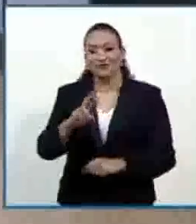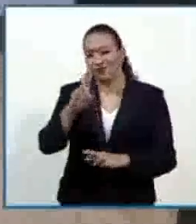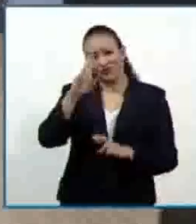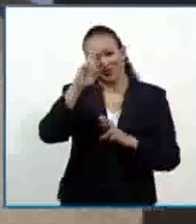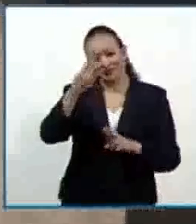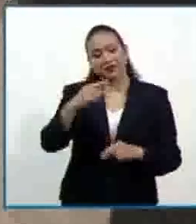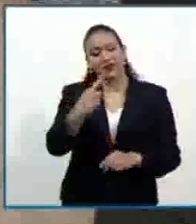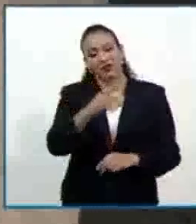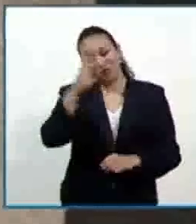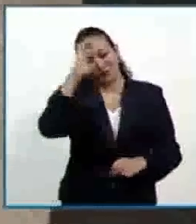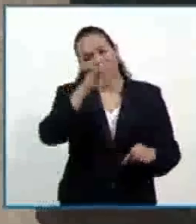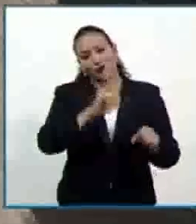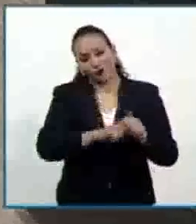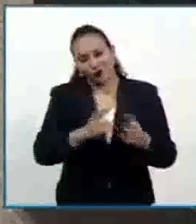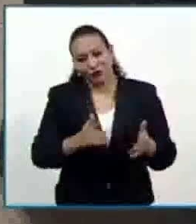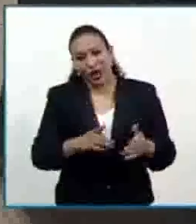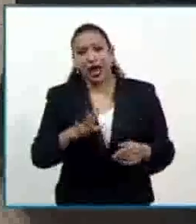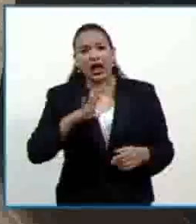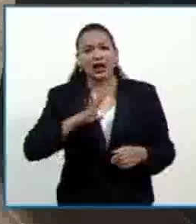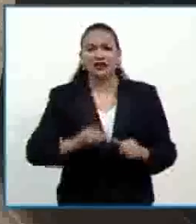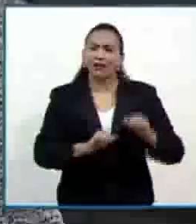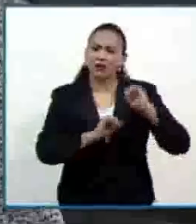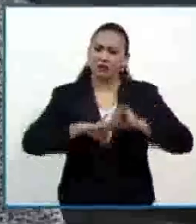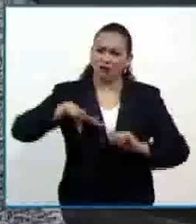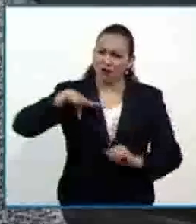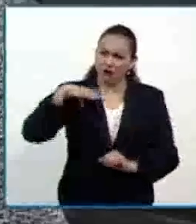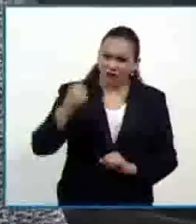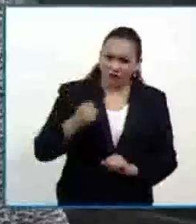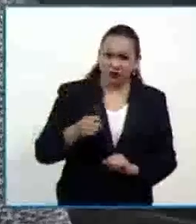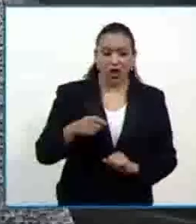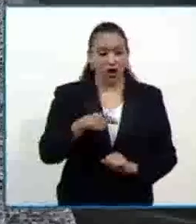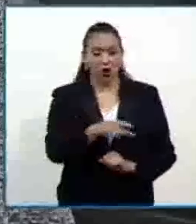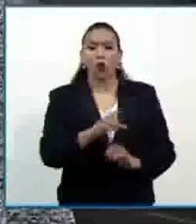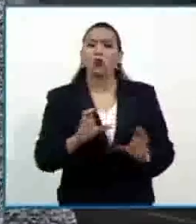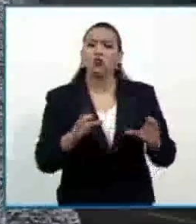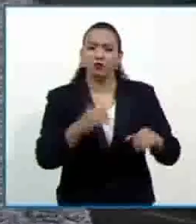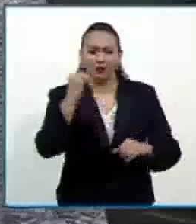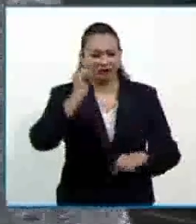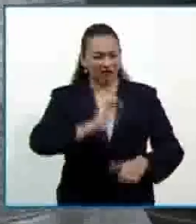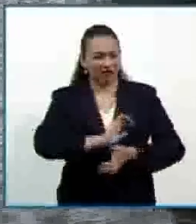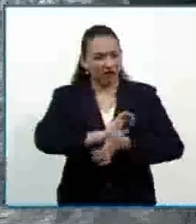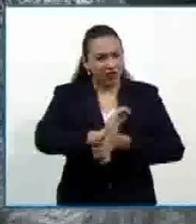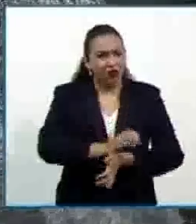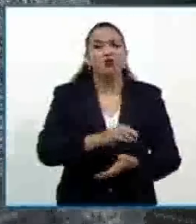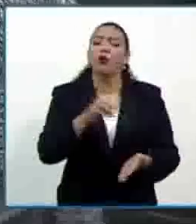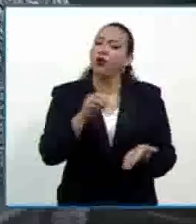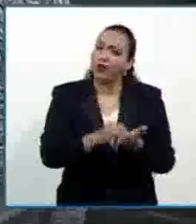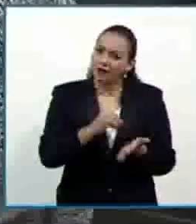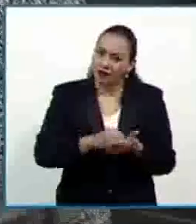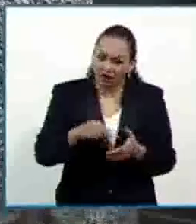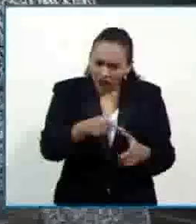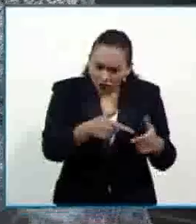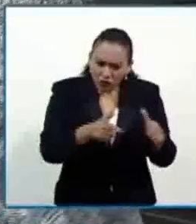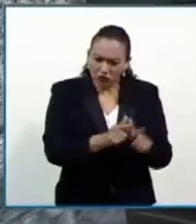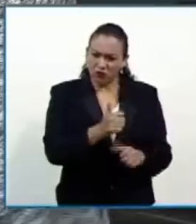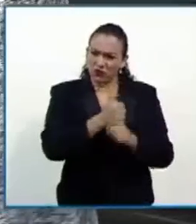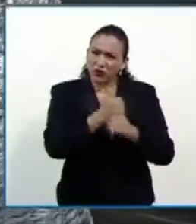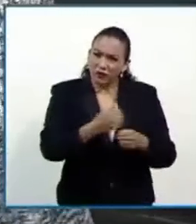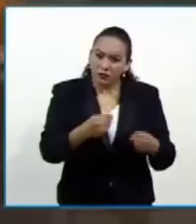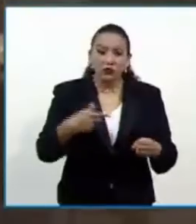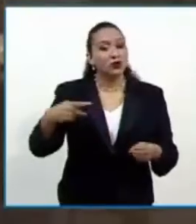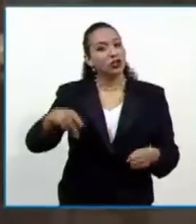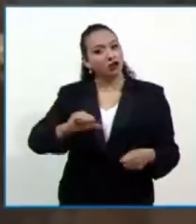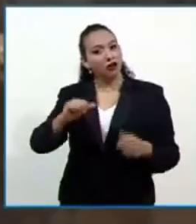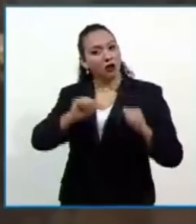y costumbres. Prevalece el abuso de autoridad y la discriminación en su contra al tratarse de grupos marginados y en situación de